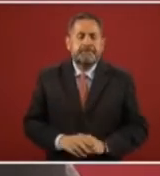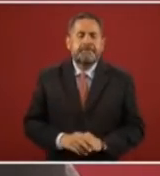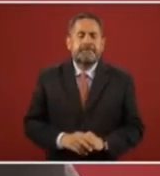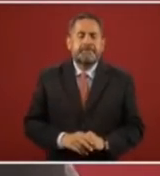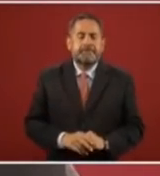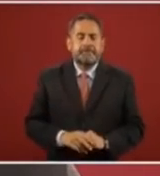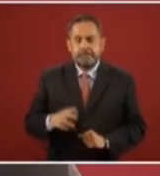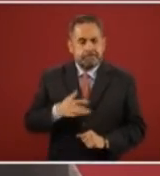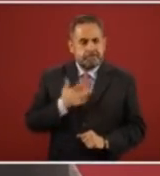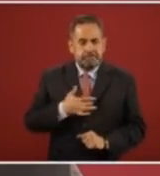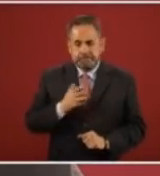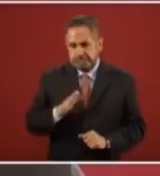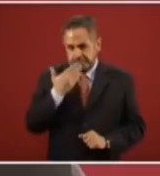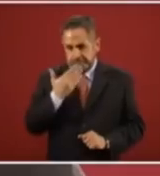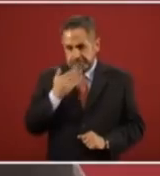Me pareció muy